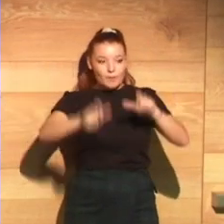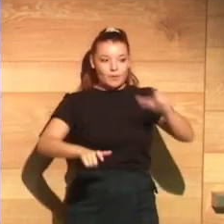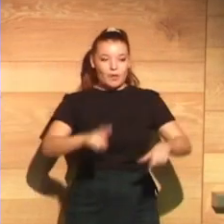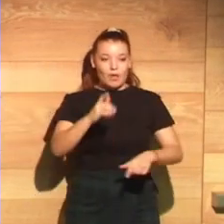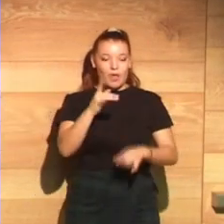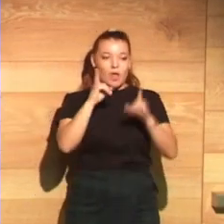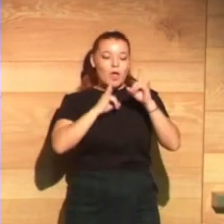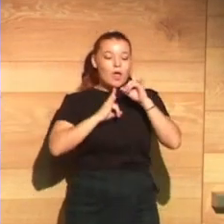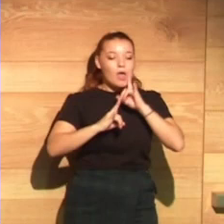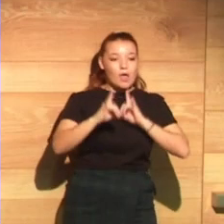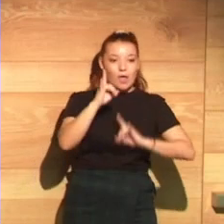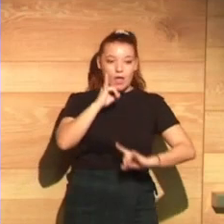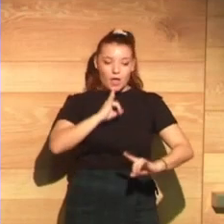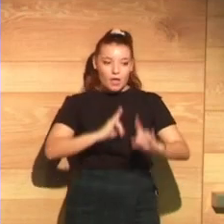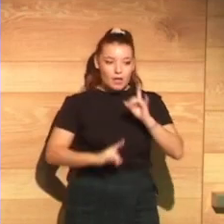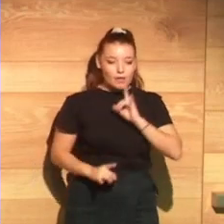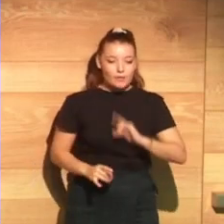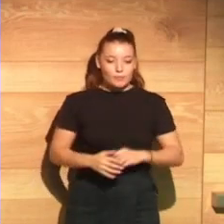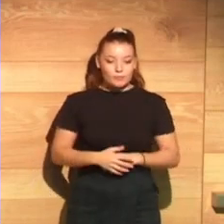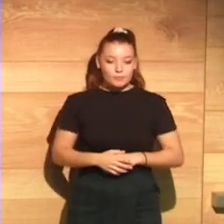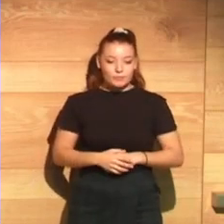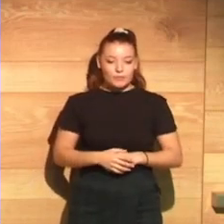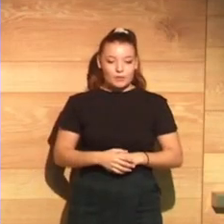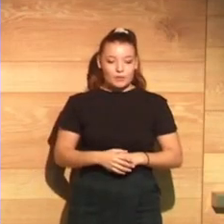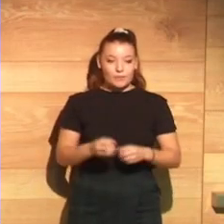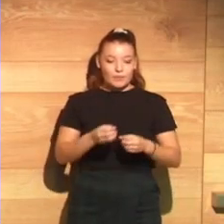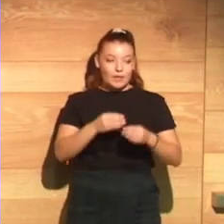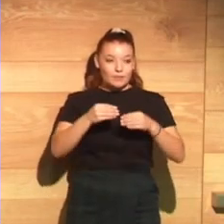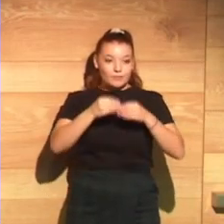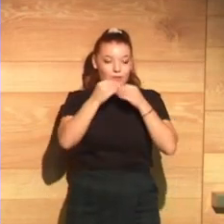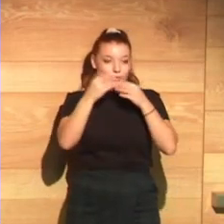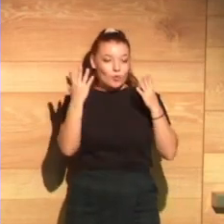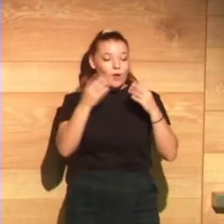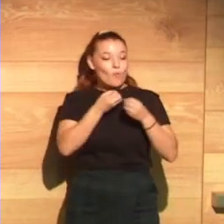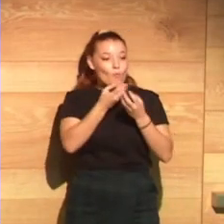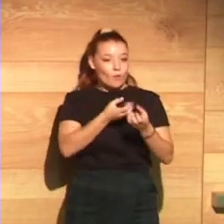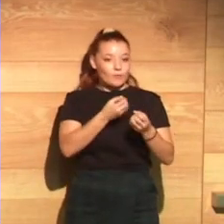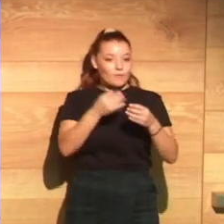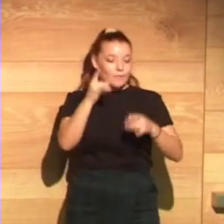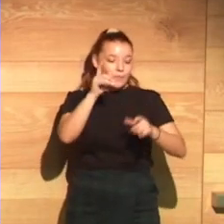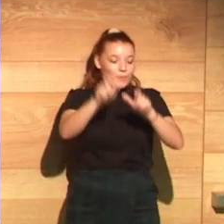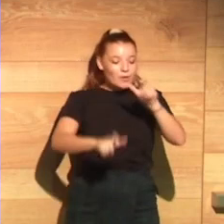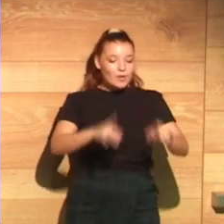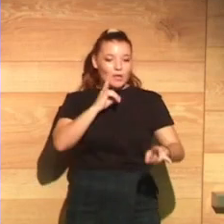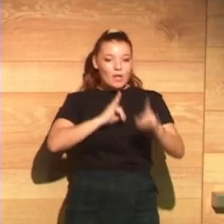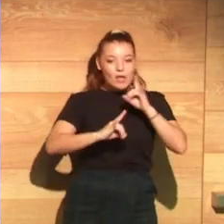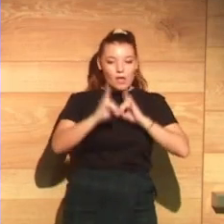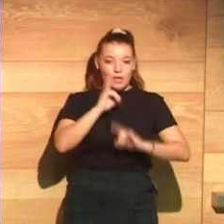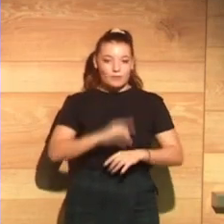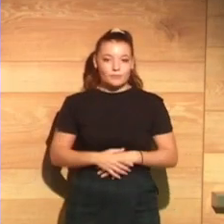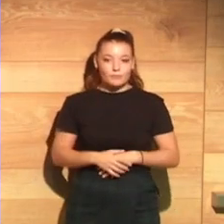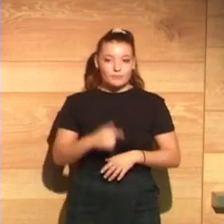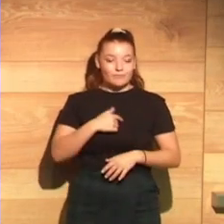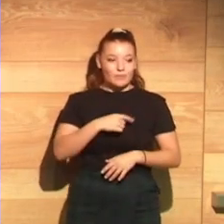la gente se quedaba embobada. De hecho, hay una anécdota que no aparece en el libro, pero la cuento yo aquí. Creo que no aparece. Yo creo recordar que